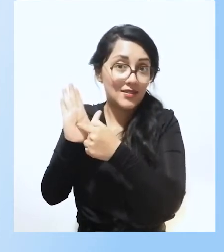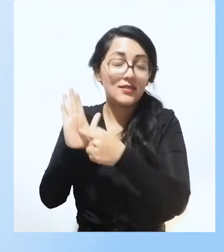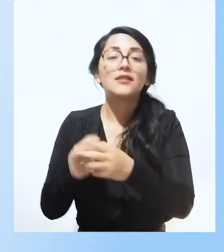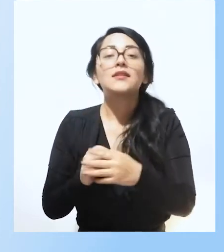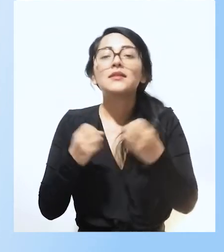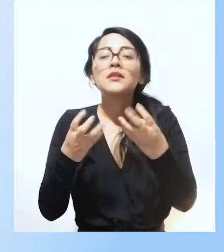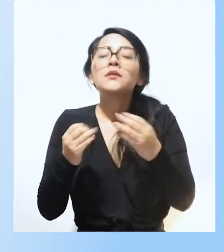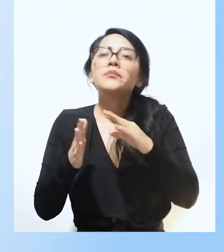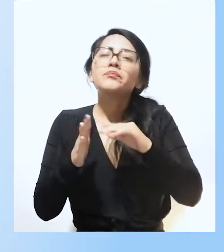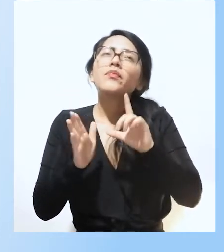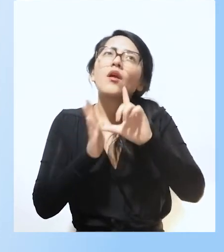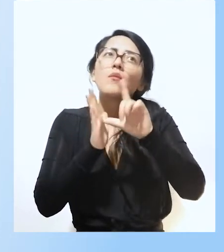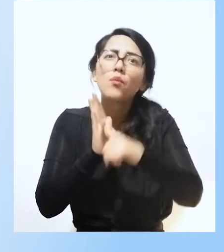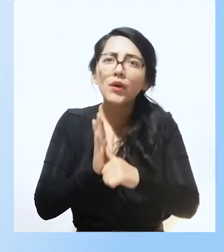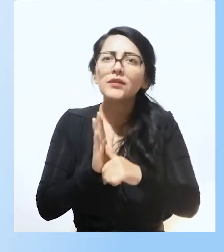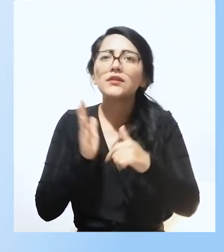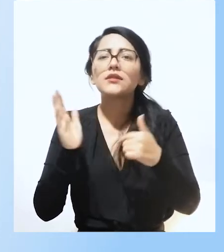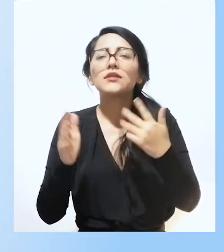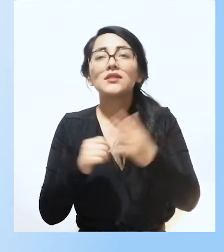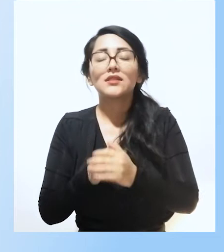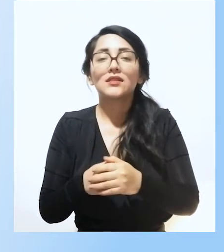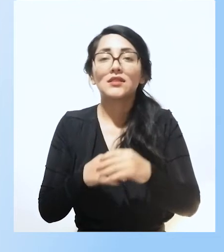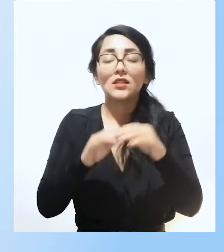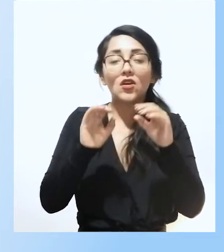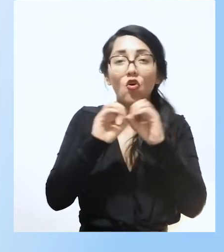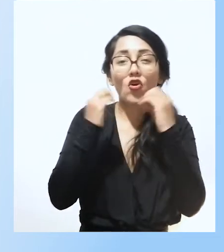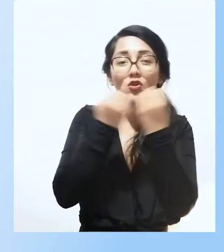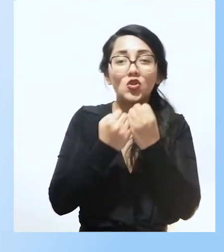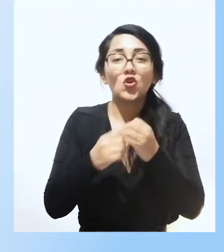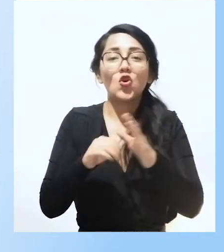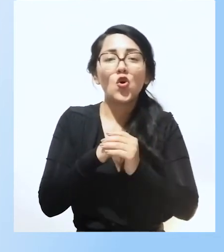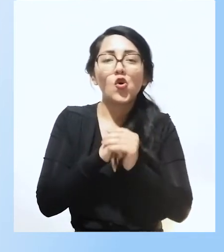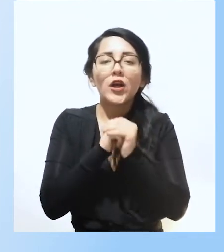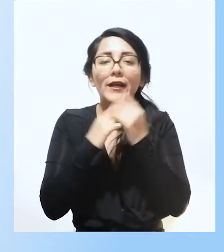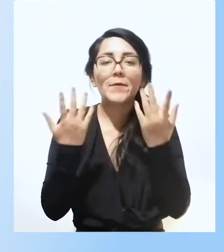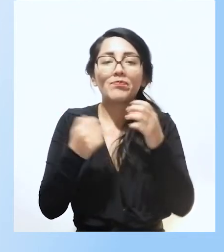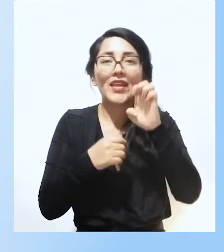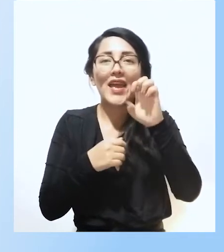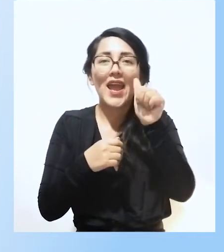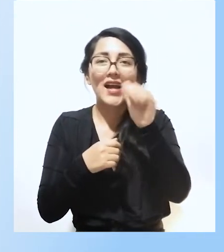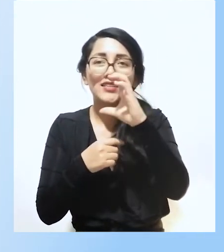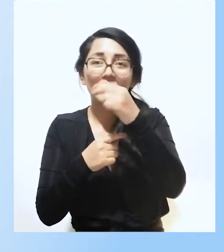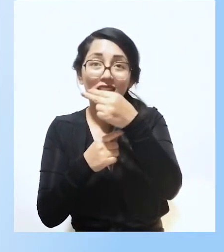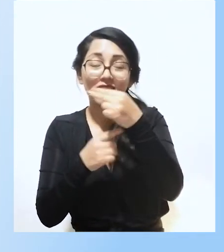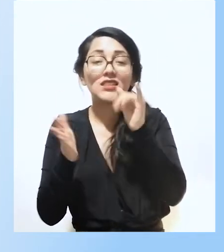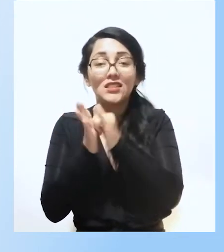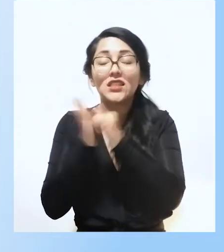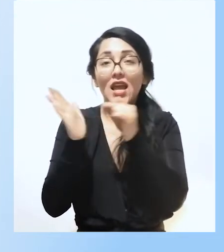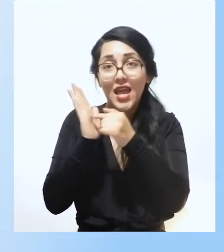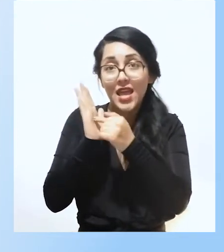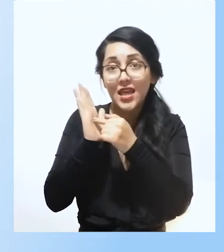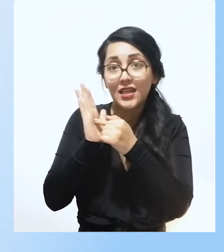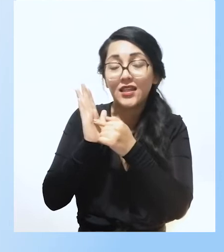Un par de años más tarde, la asociación ICH, que está centrada, es una asociación de tipo europeo, centrada también, ya no